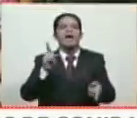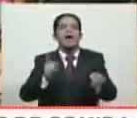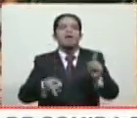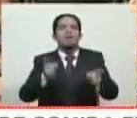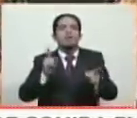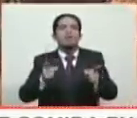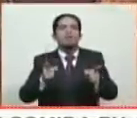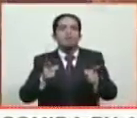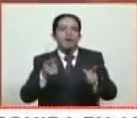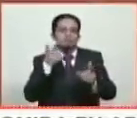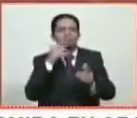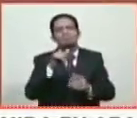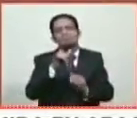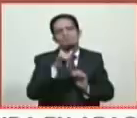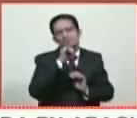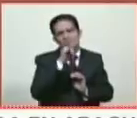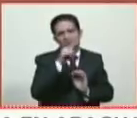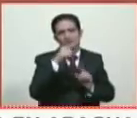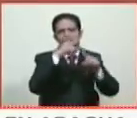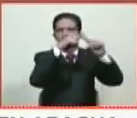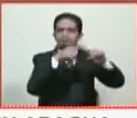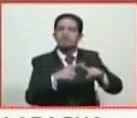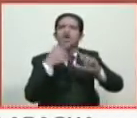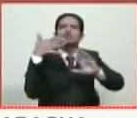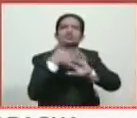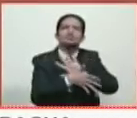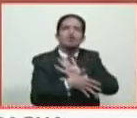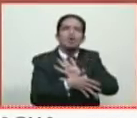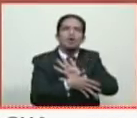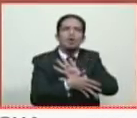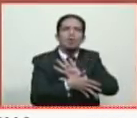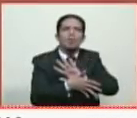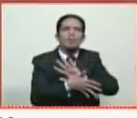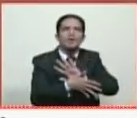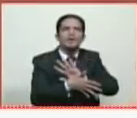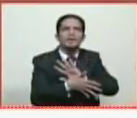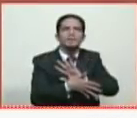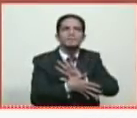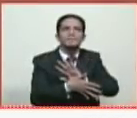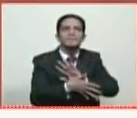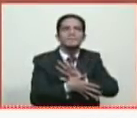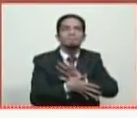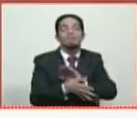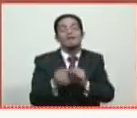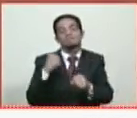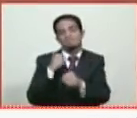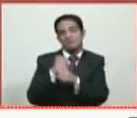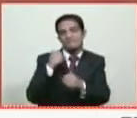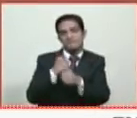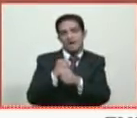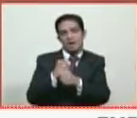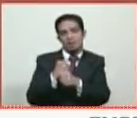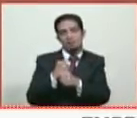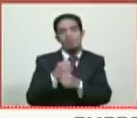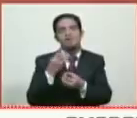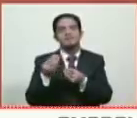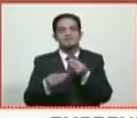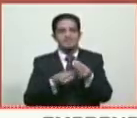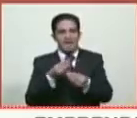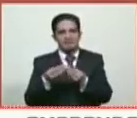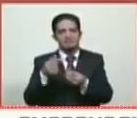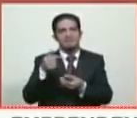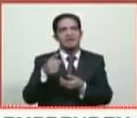un balance sobre el desplazamiento, la movilidad de las venezolanas y